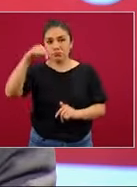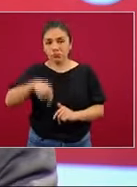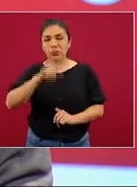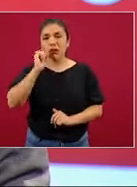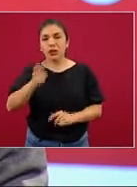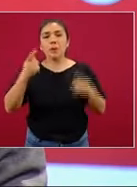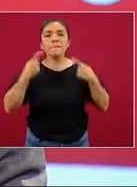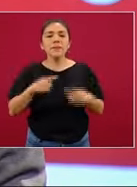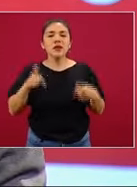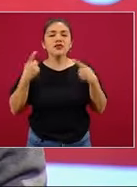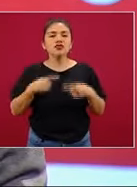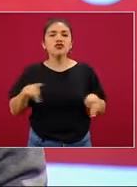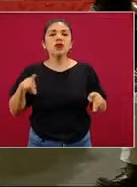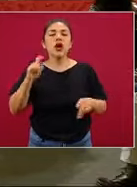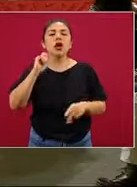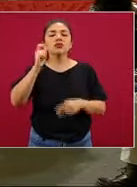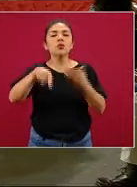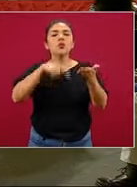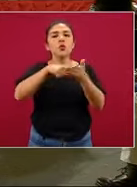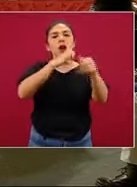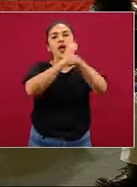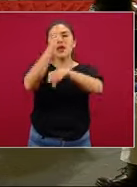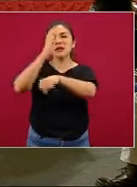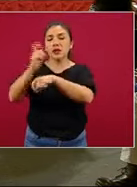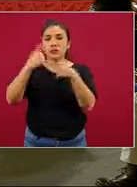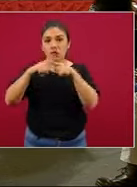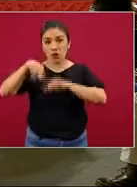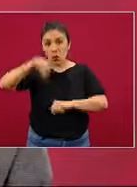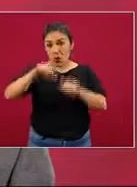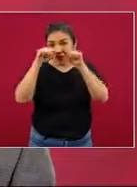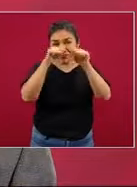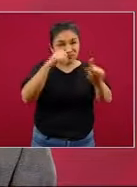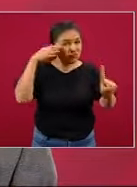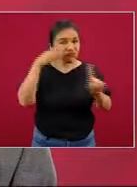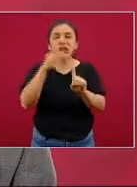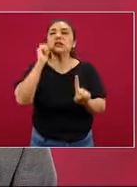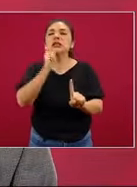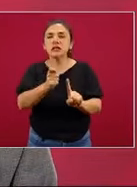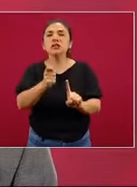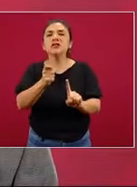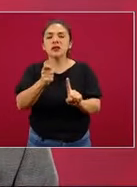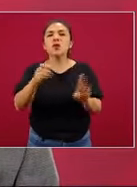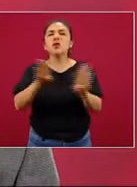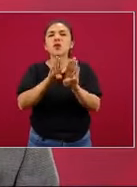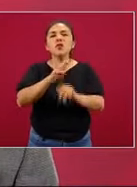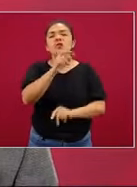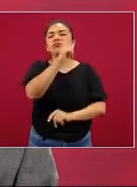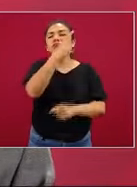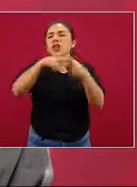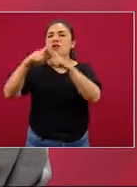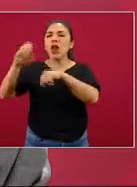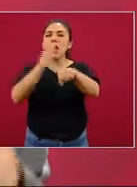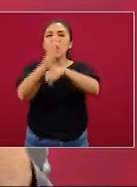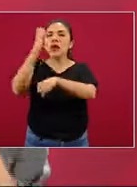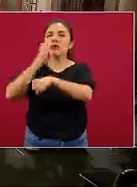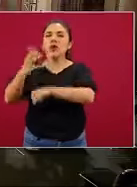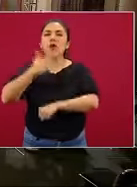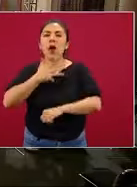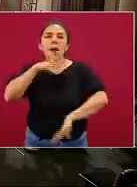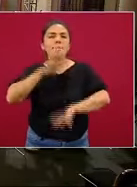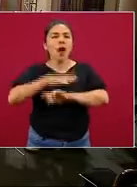de personas en las entidades federativas. Hoy nos concentraremos específicamente a aquellas entidades federativas que se encuentran con